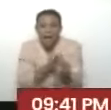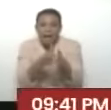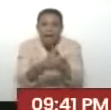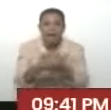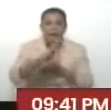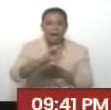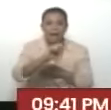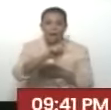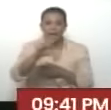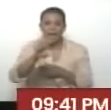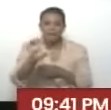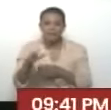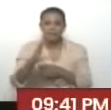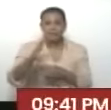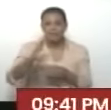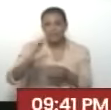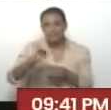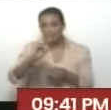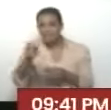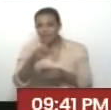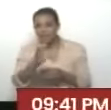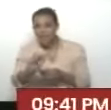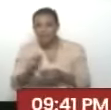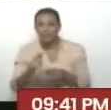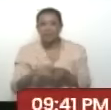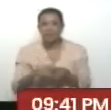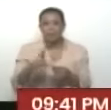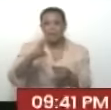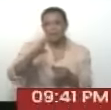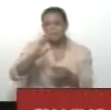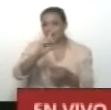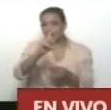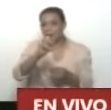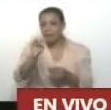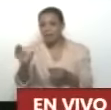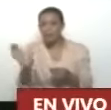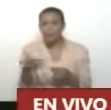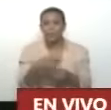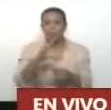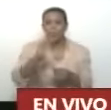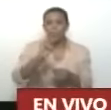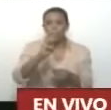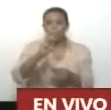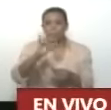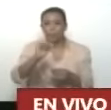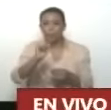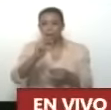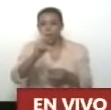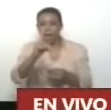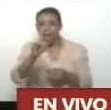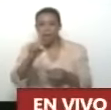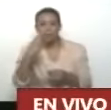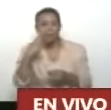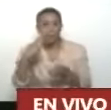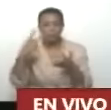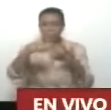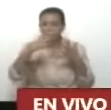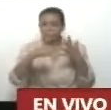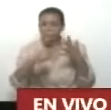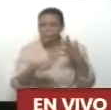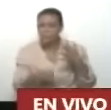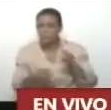Reencuentro. David Díaz, Eduardo Hernández, Pablo Rivero, Osvaldo Galindo, Jeremy's Music.